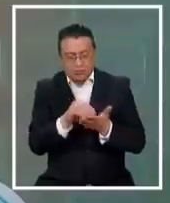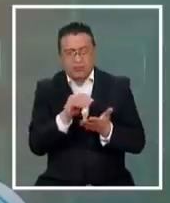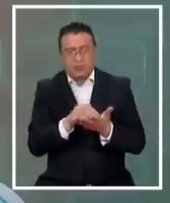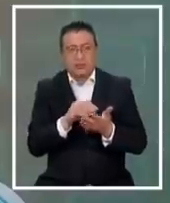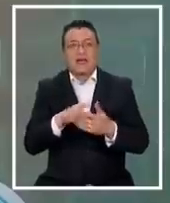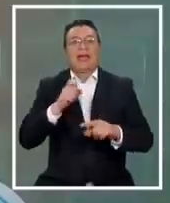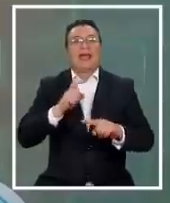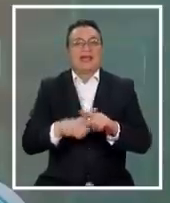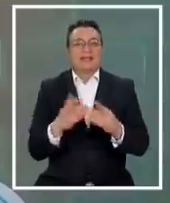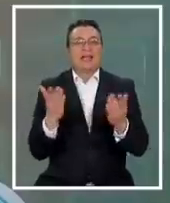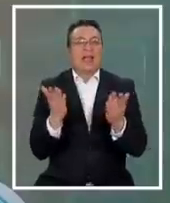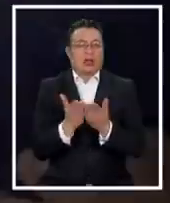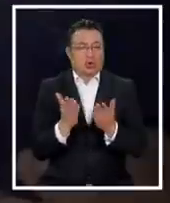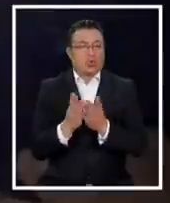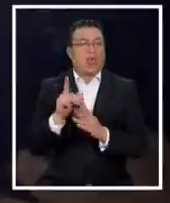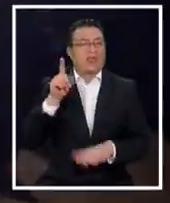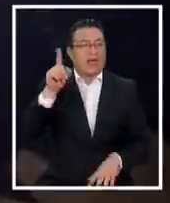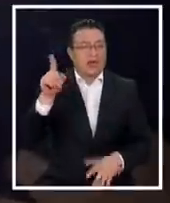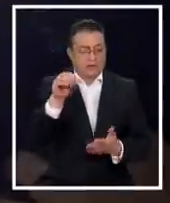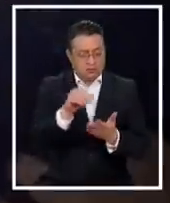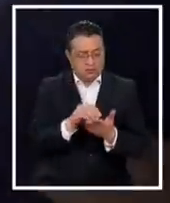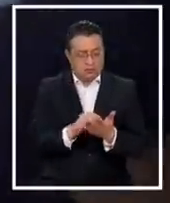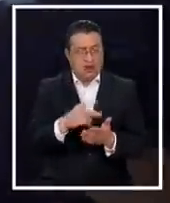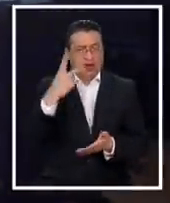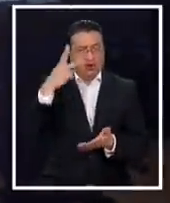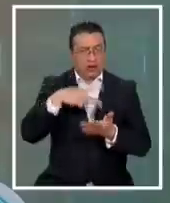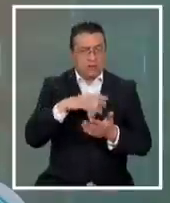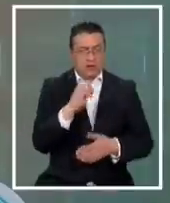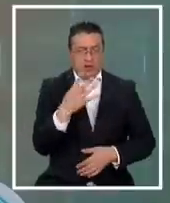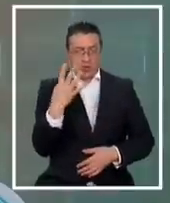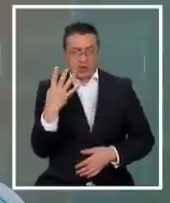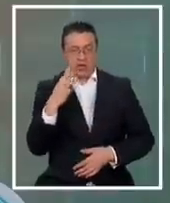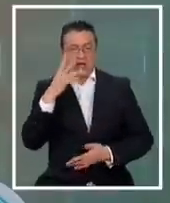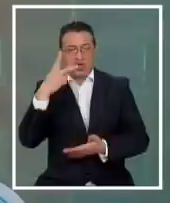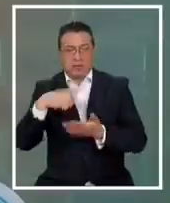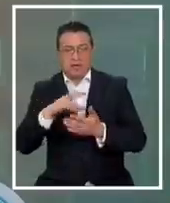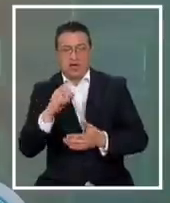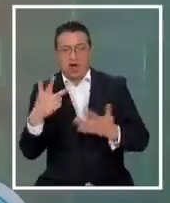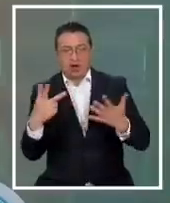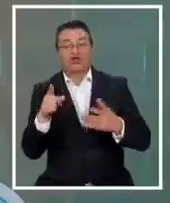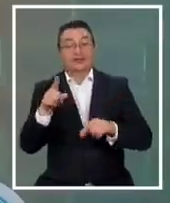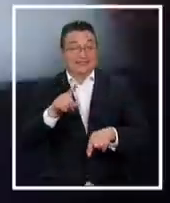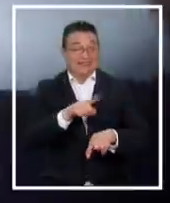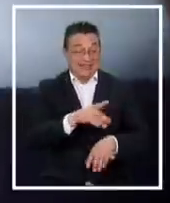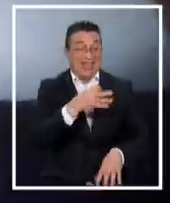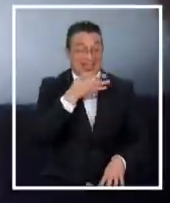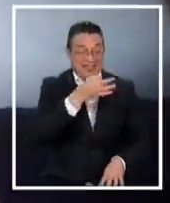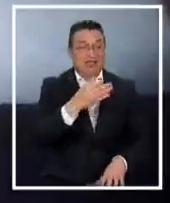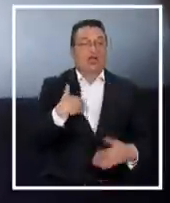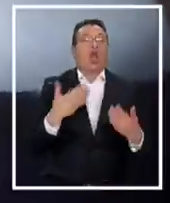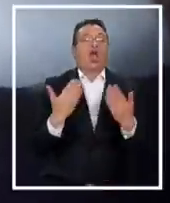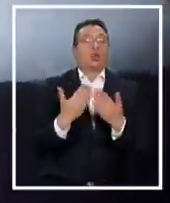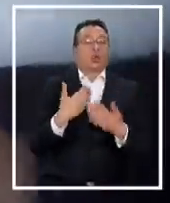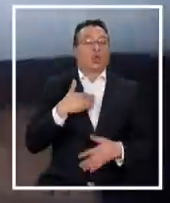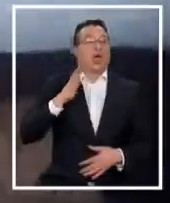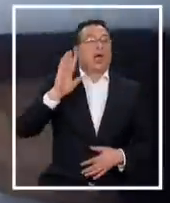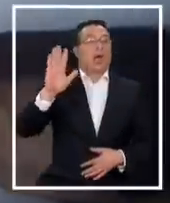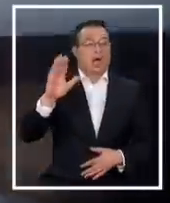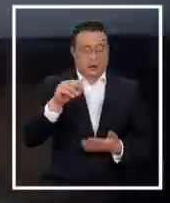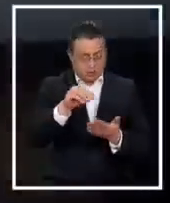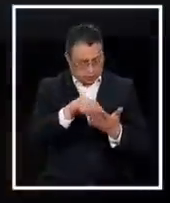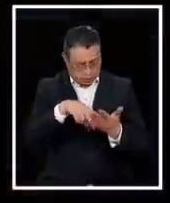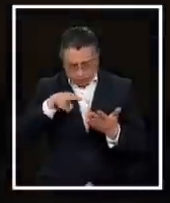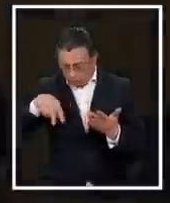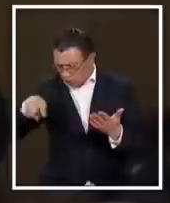de exalumnos de esa casa de estudios desde el año 2004 al 2008, periodo en el que él dice fue estudiante y no